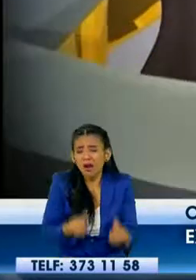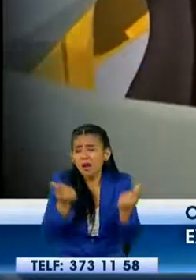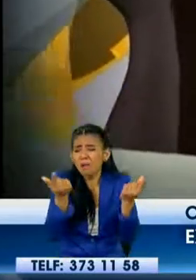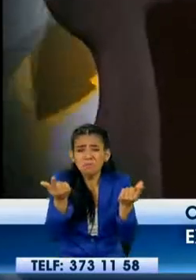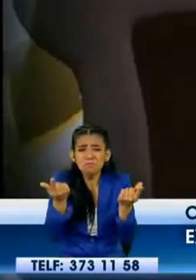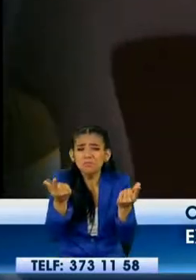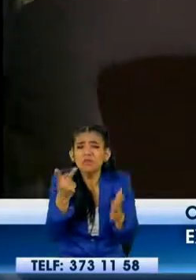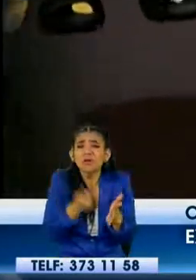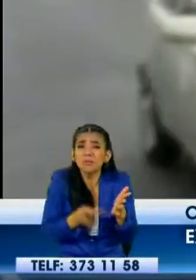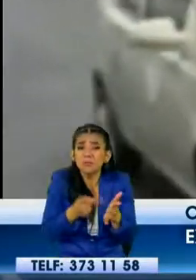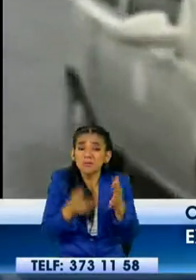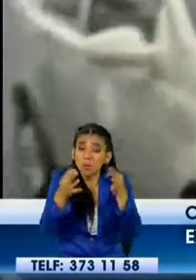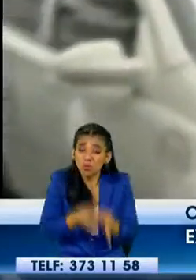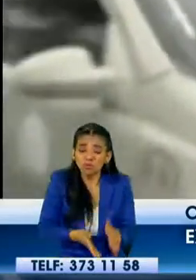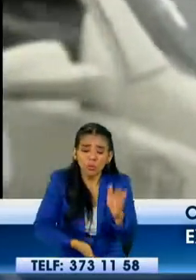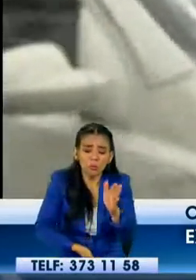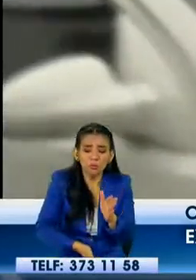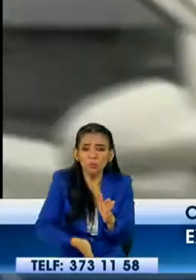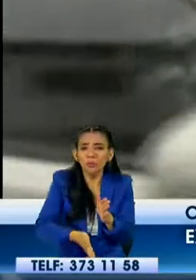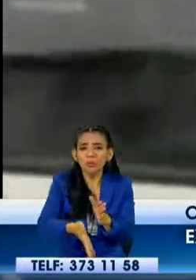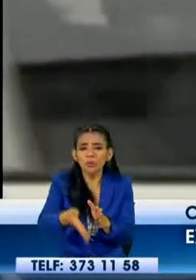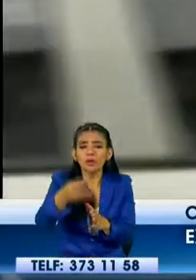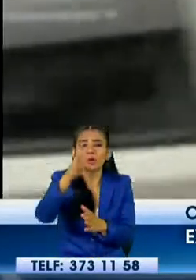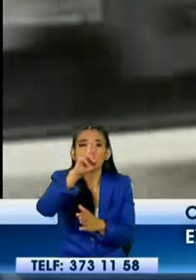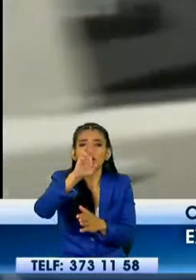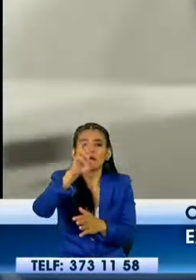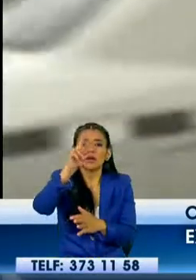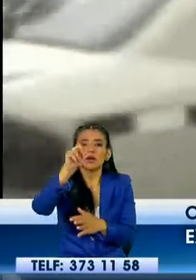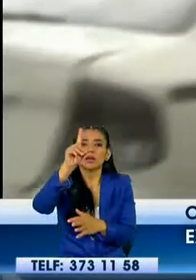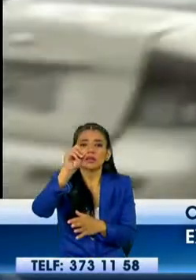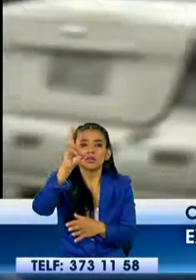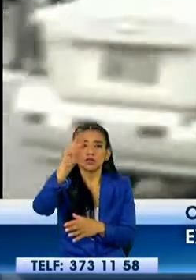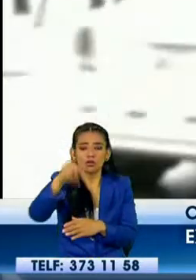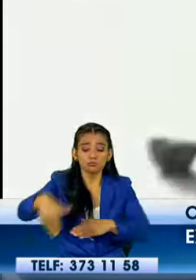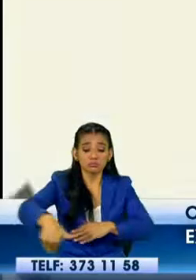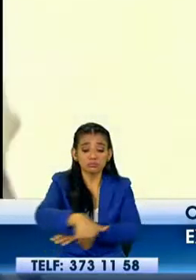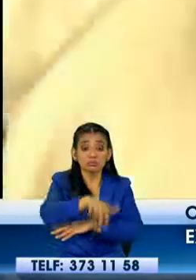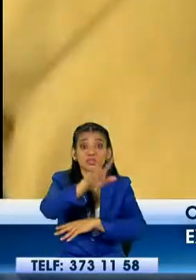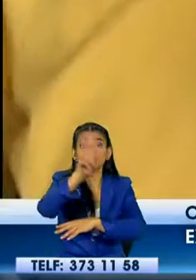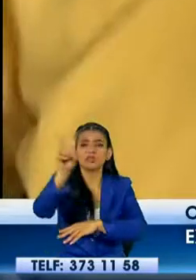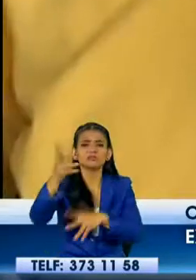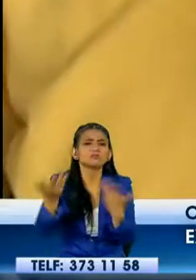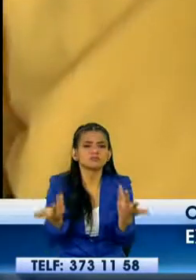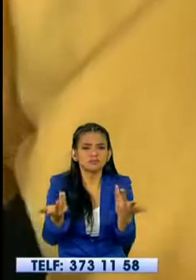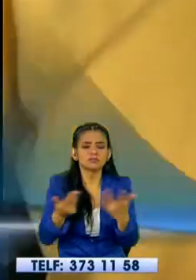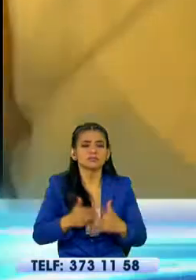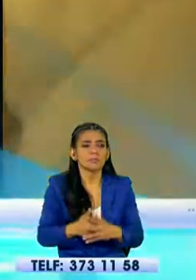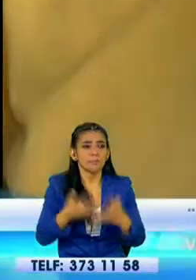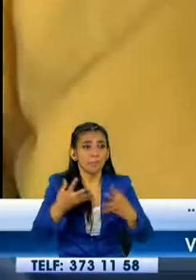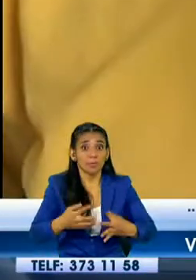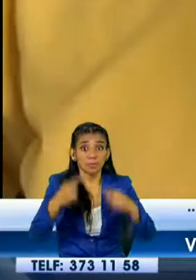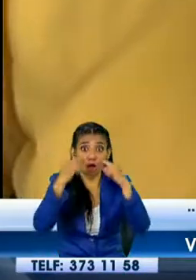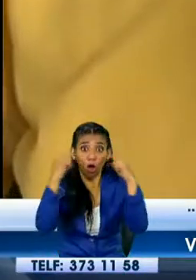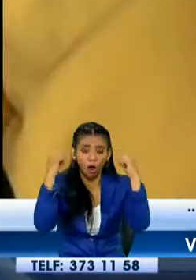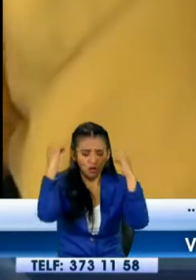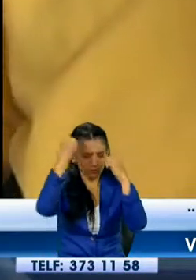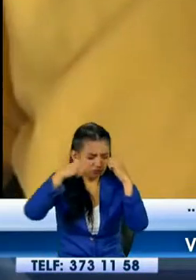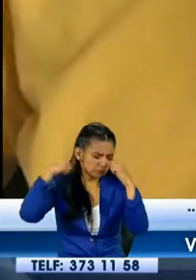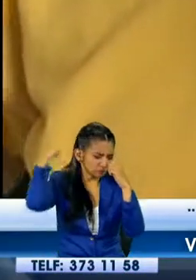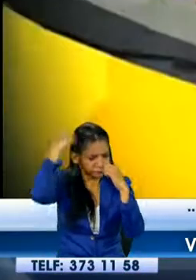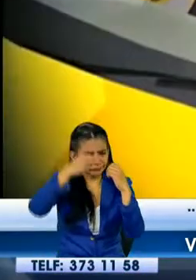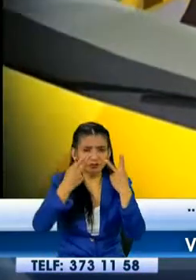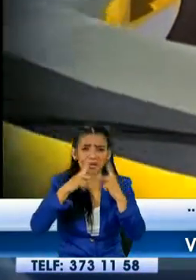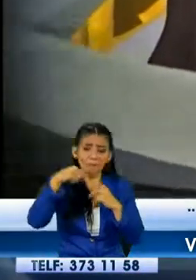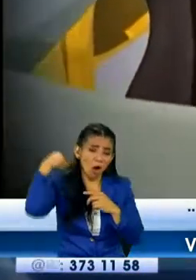segundos. Cuando circulaba por las calles Gómez Rendón y la 32. Me taparon los ojos con cinta, la